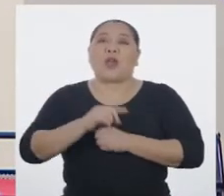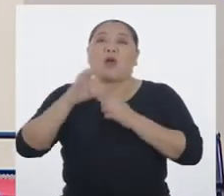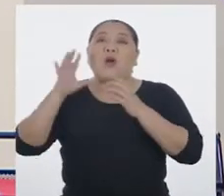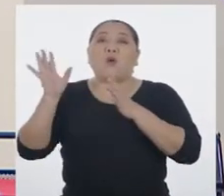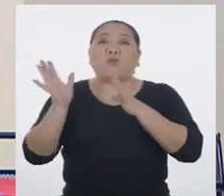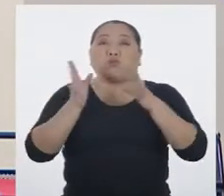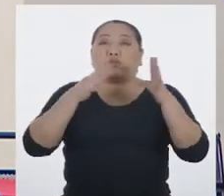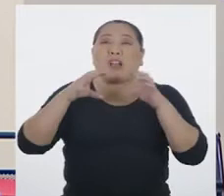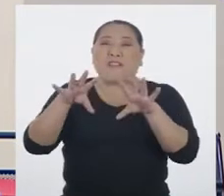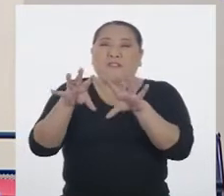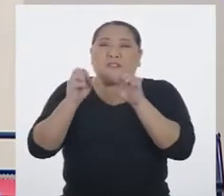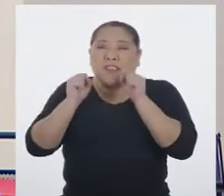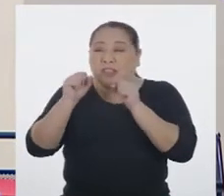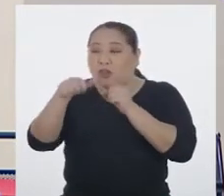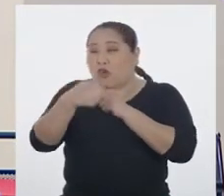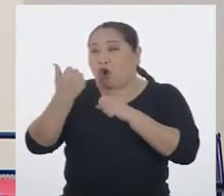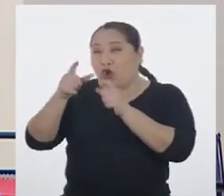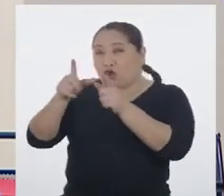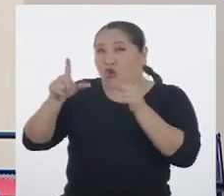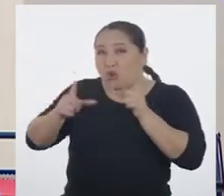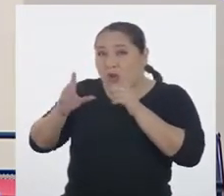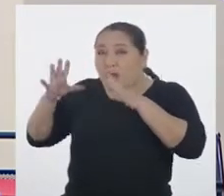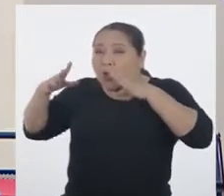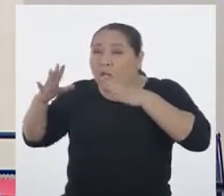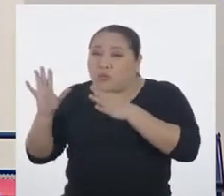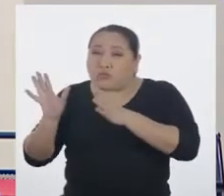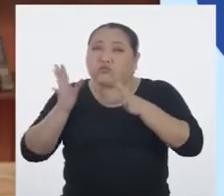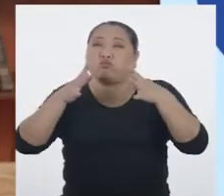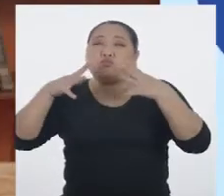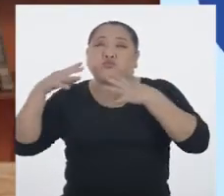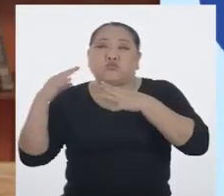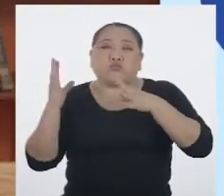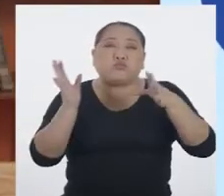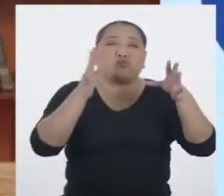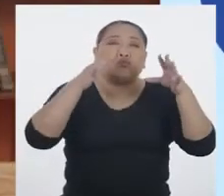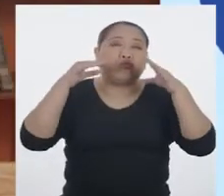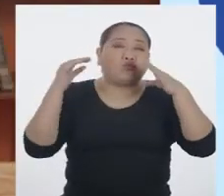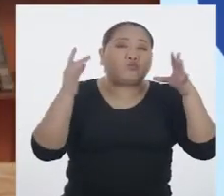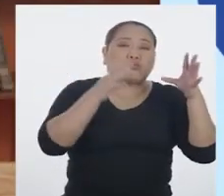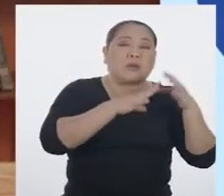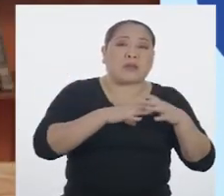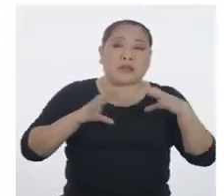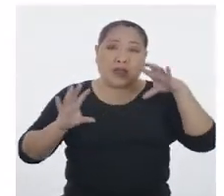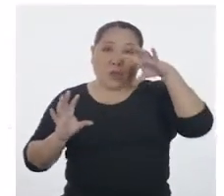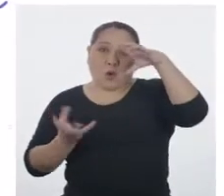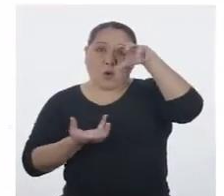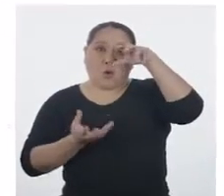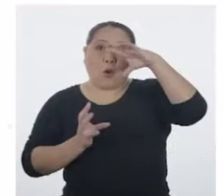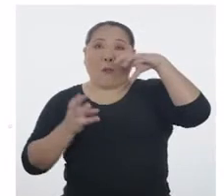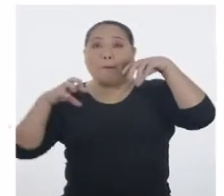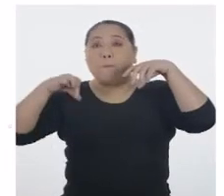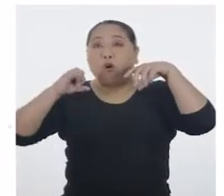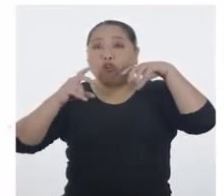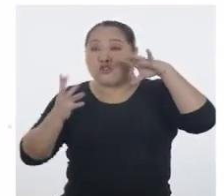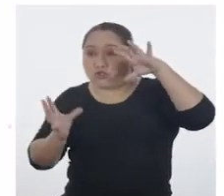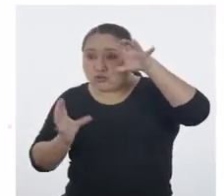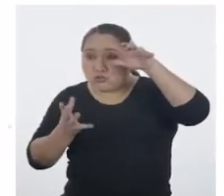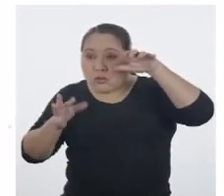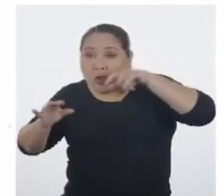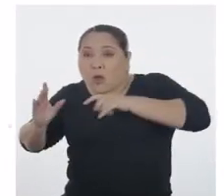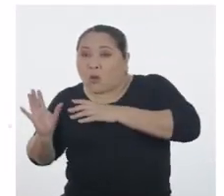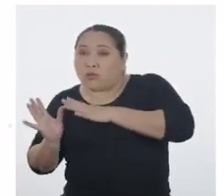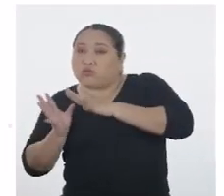de grandes masas de aire frío procedentes de otras partes del mundo? Sí, procedentes de las regiones polares.